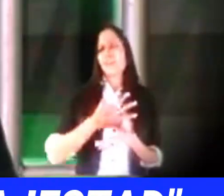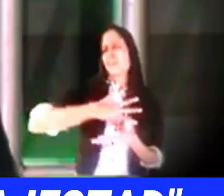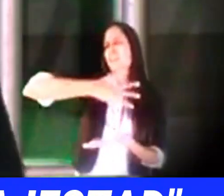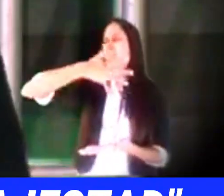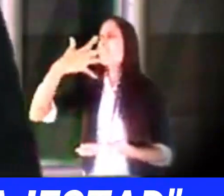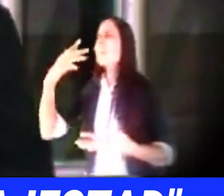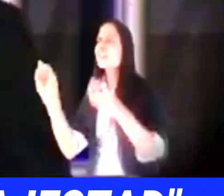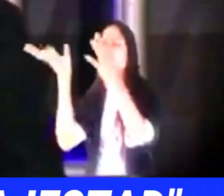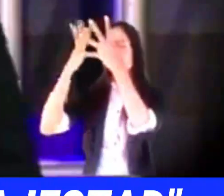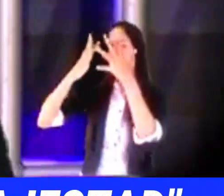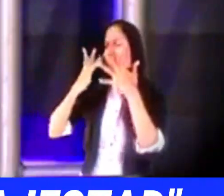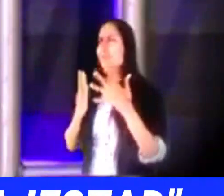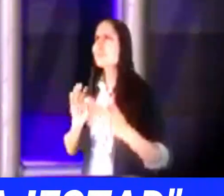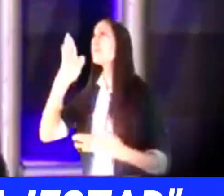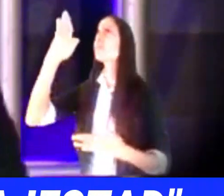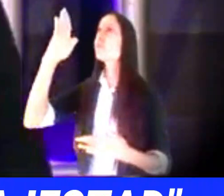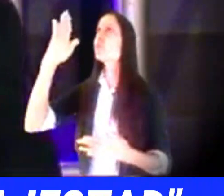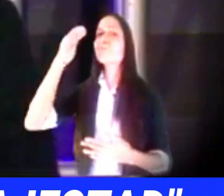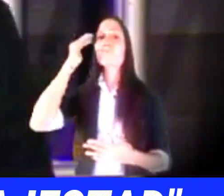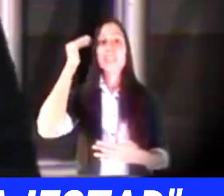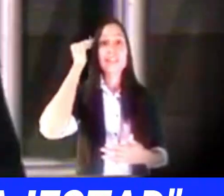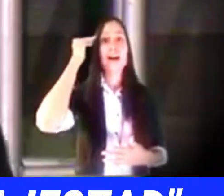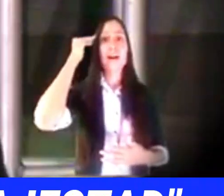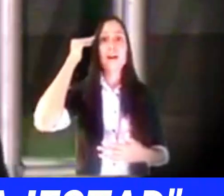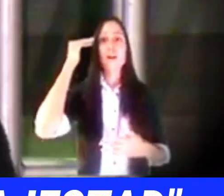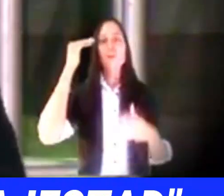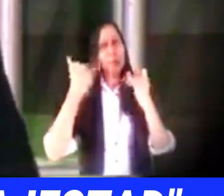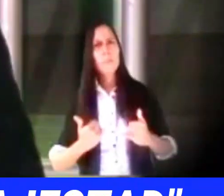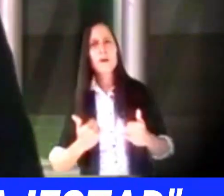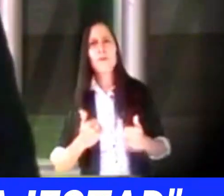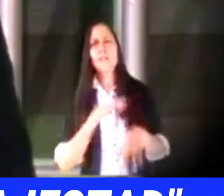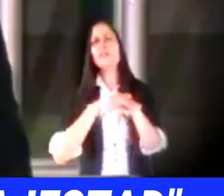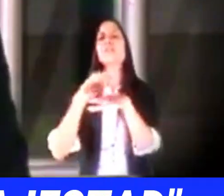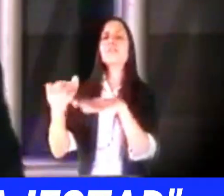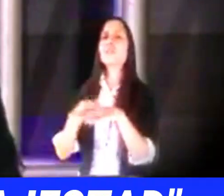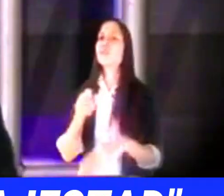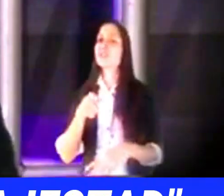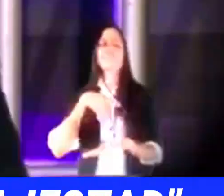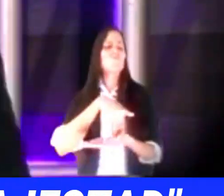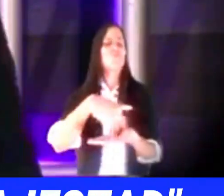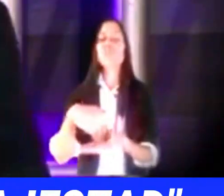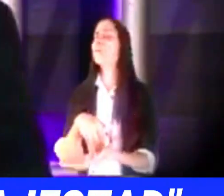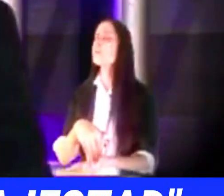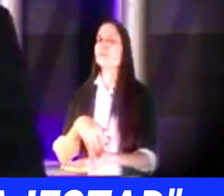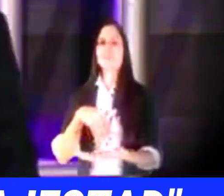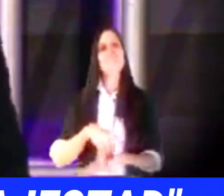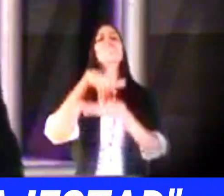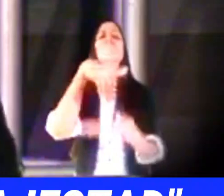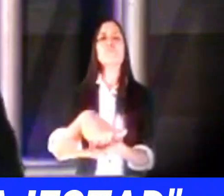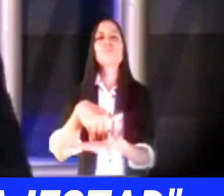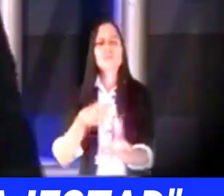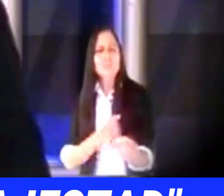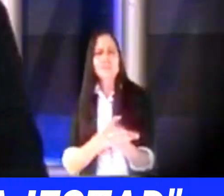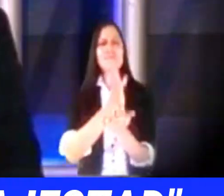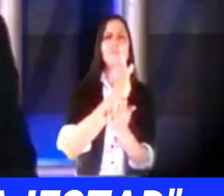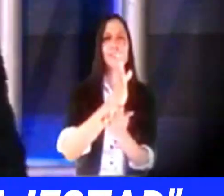eso en esta hora yo le invito para que no se deje desubicar, sino para que al contrario usted alabe al